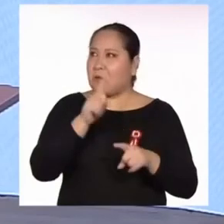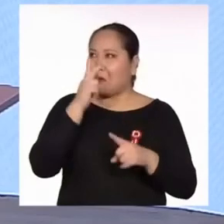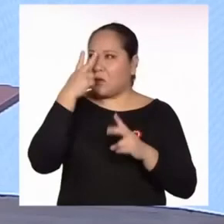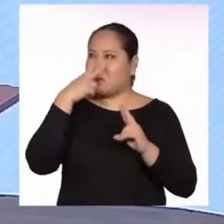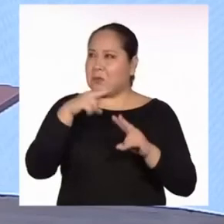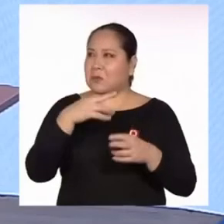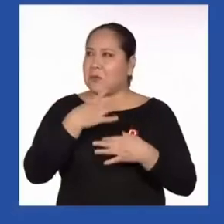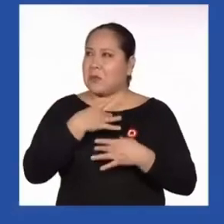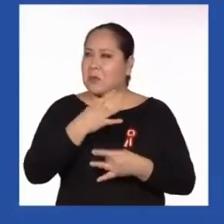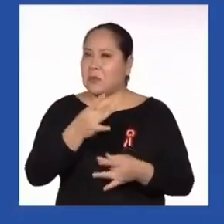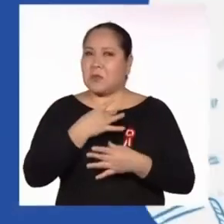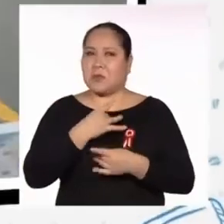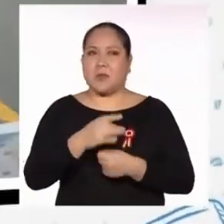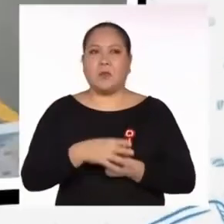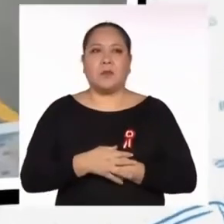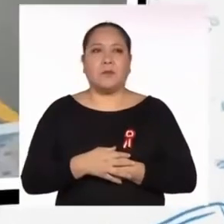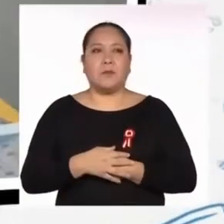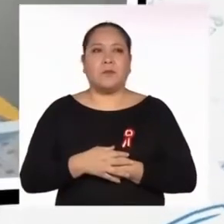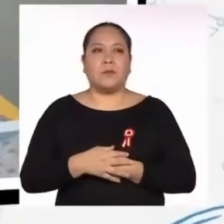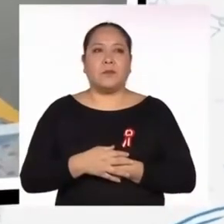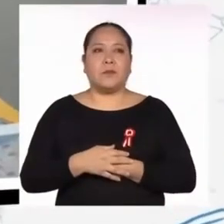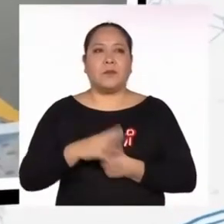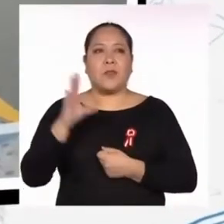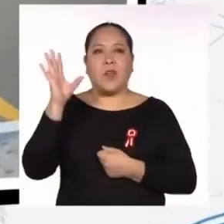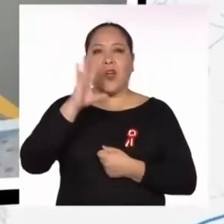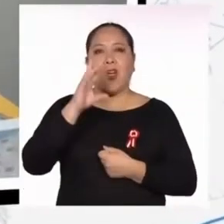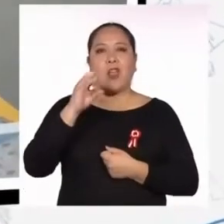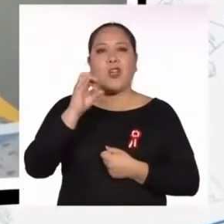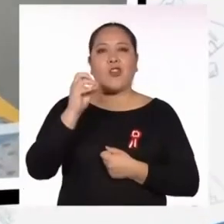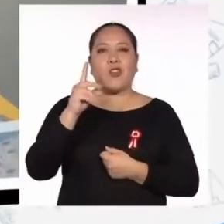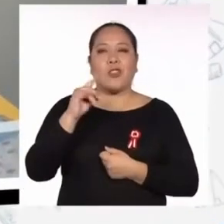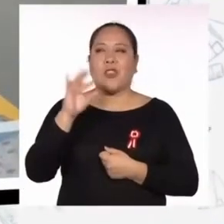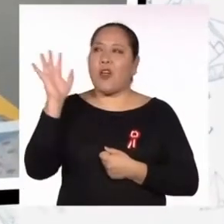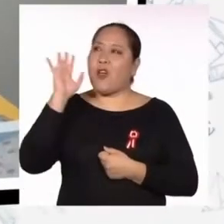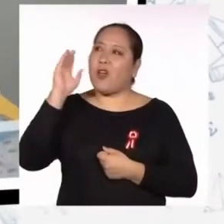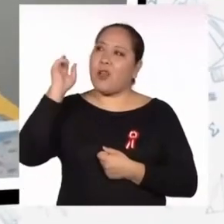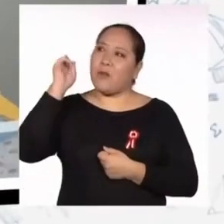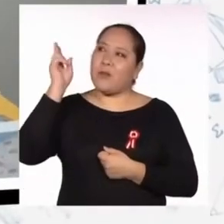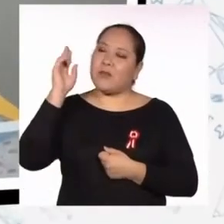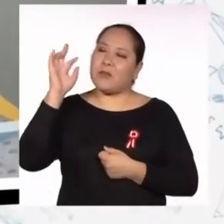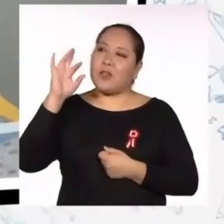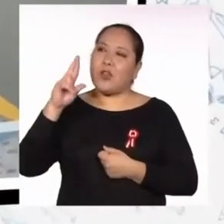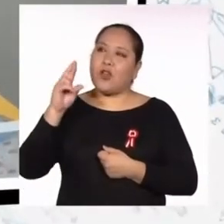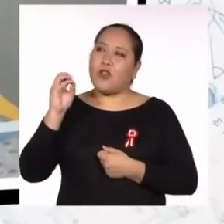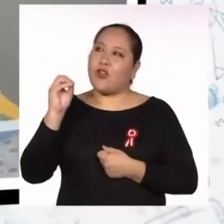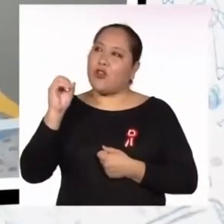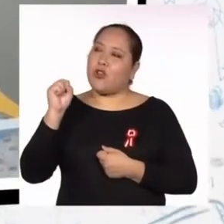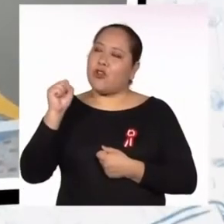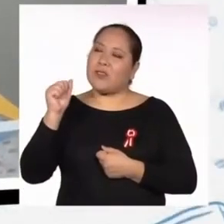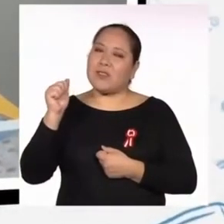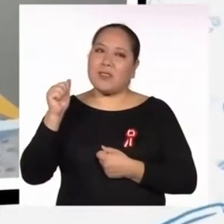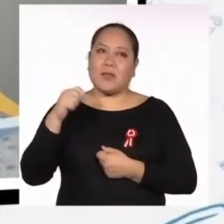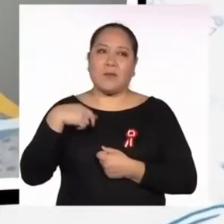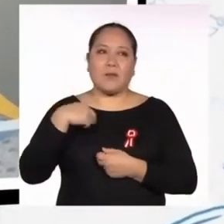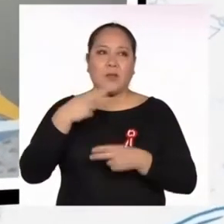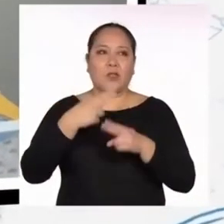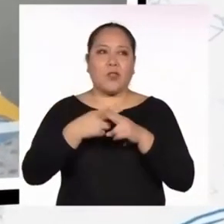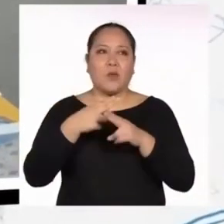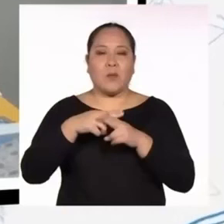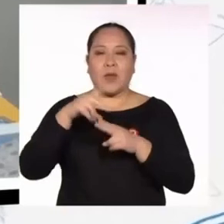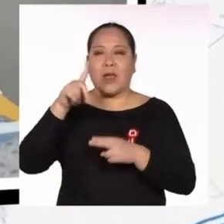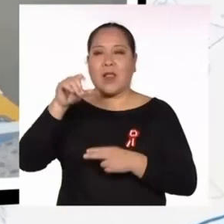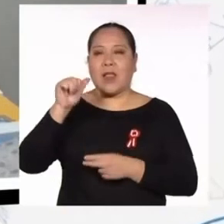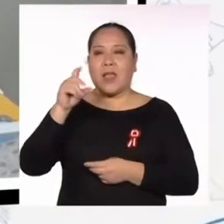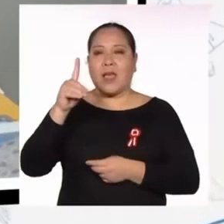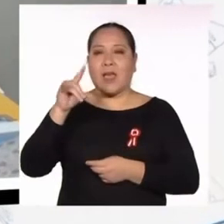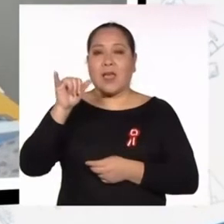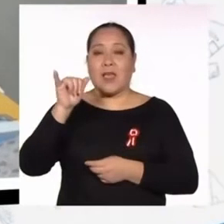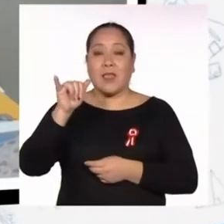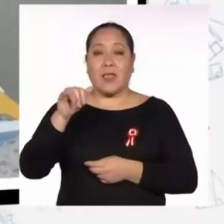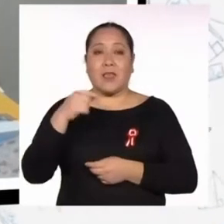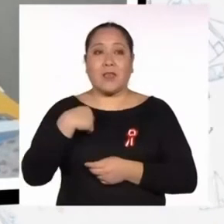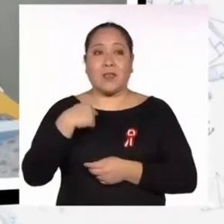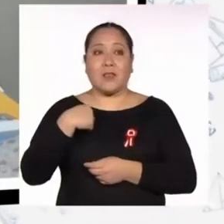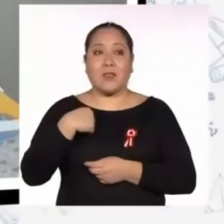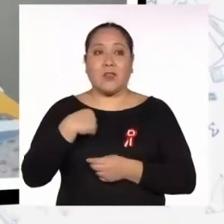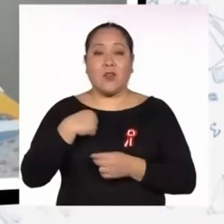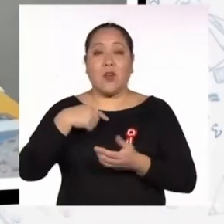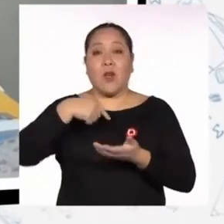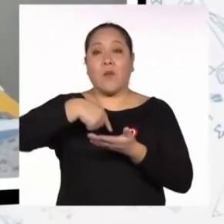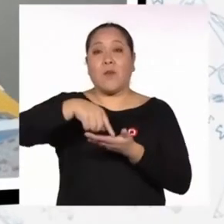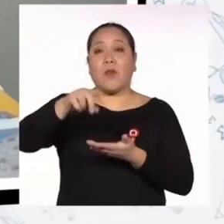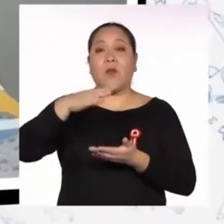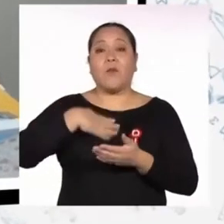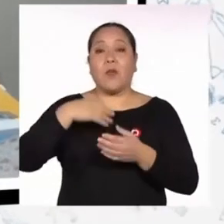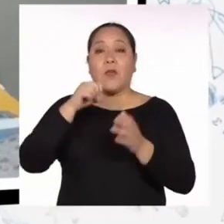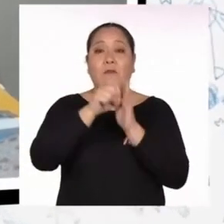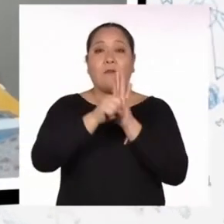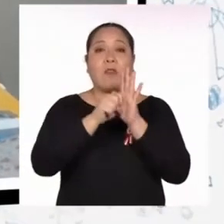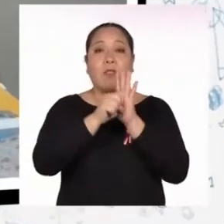interesante hoy la rodrigo o las personas rusas fuentes me llamo lady banca y envío este vídeo de